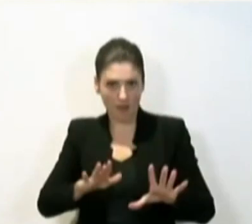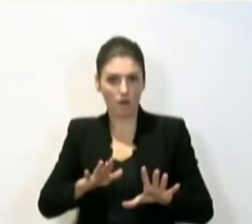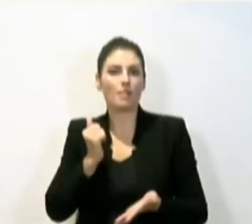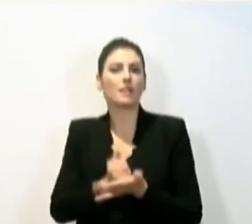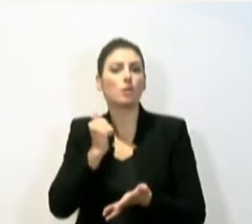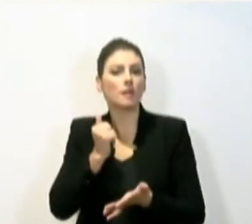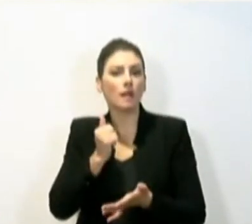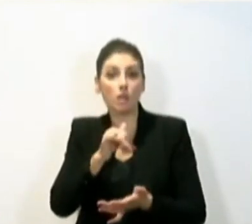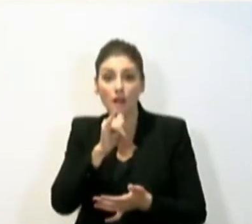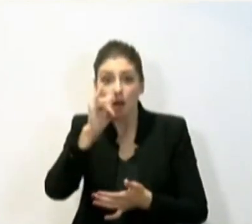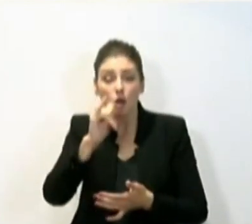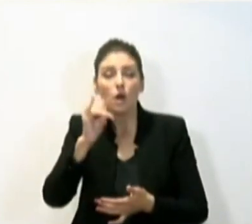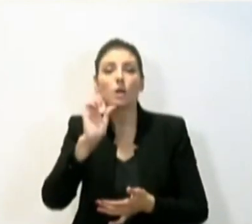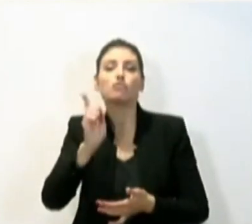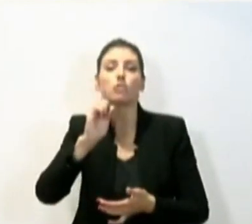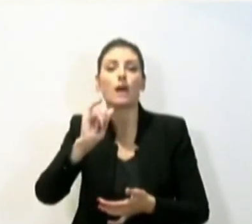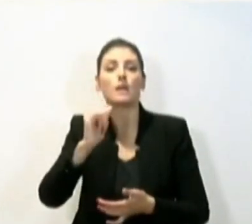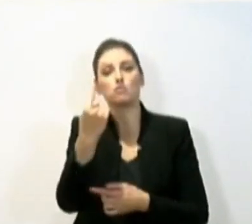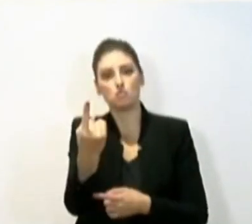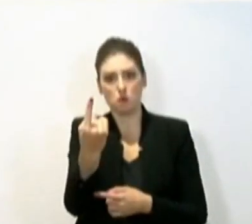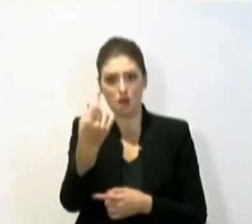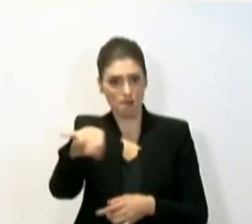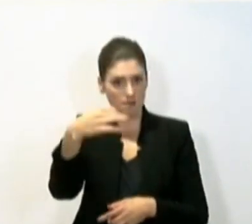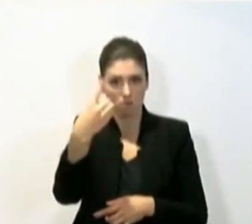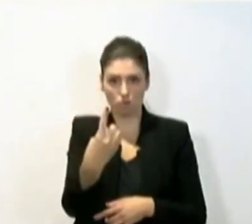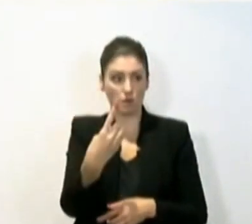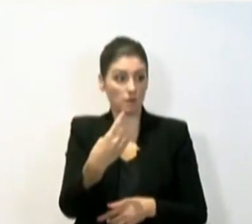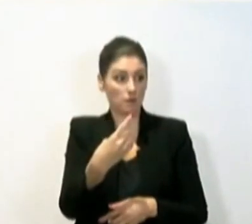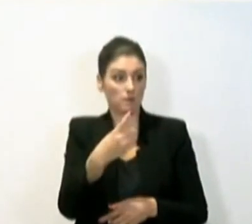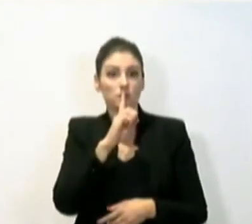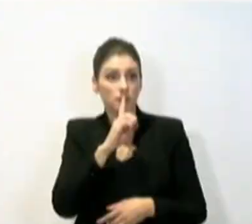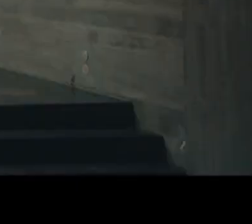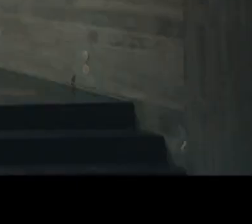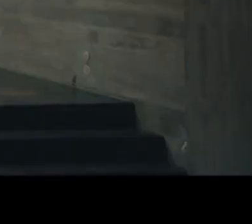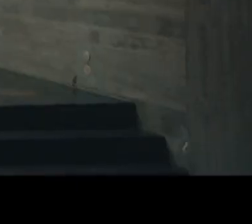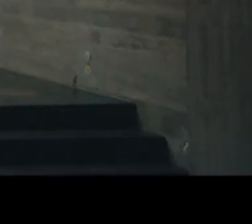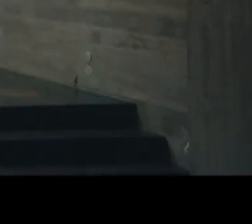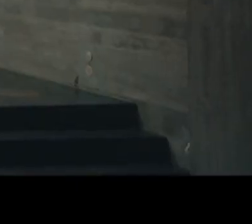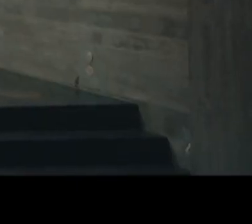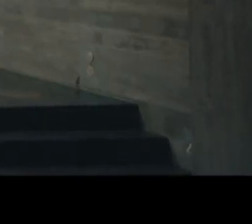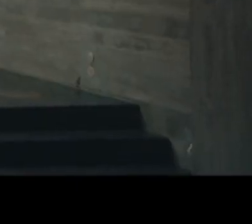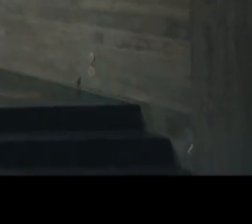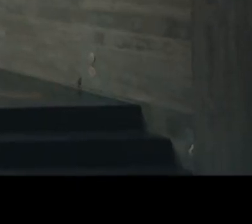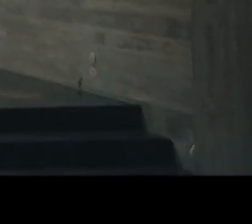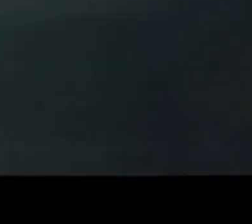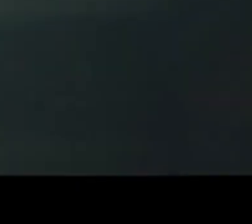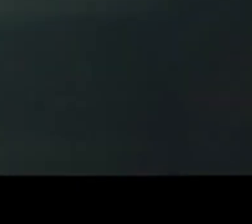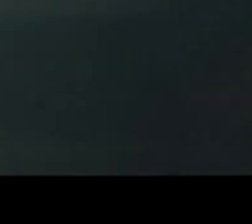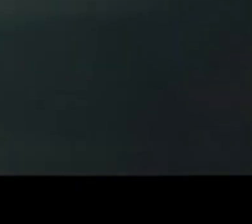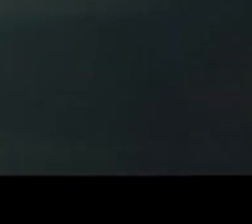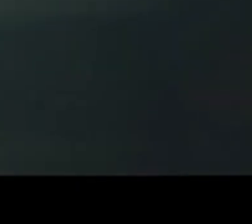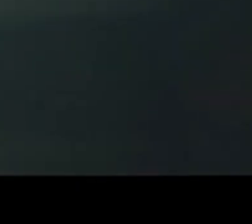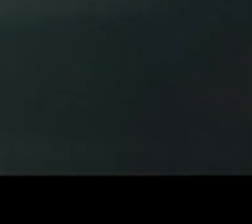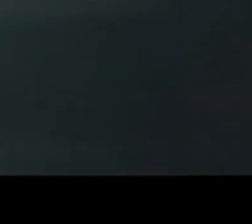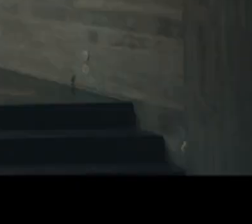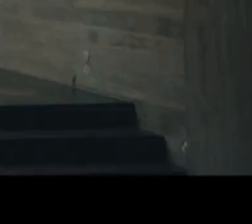Rioja, solo hay una. Y lo estamos diciendo. Silencio, no me quiere oír, Manzanos. Pero yo lo estoy diciendo. Respuestas desde el Ejecutivo como las que